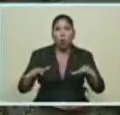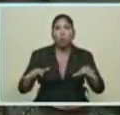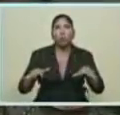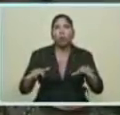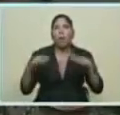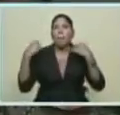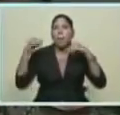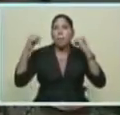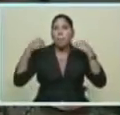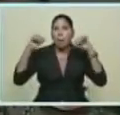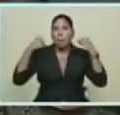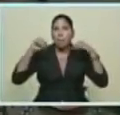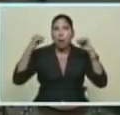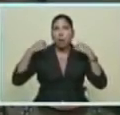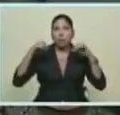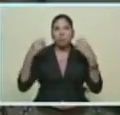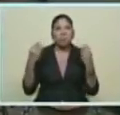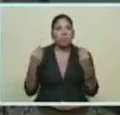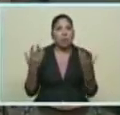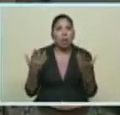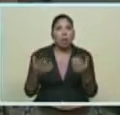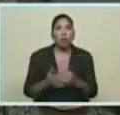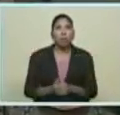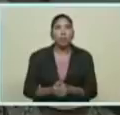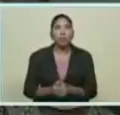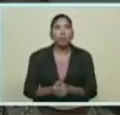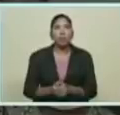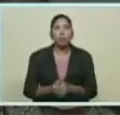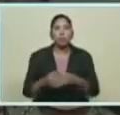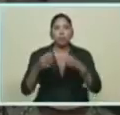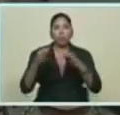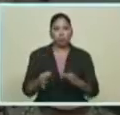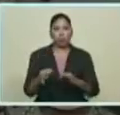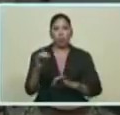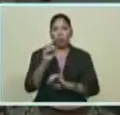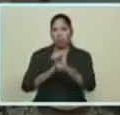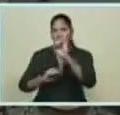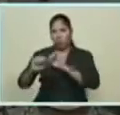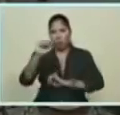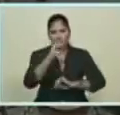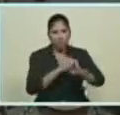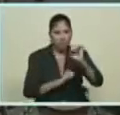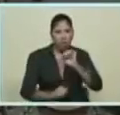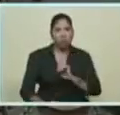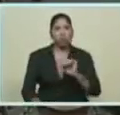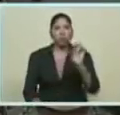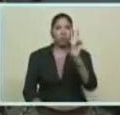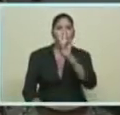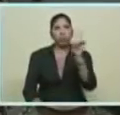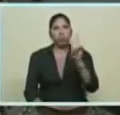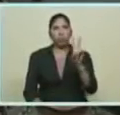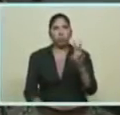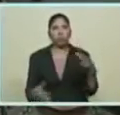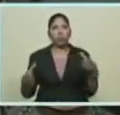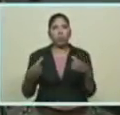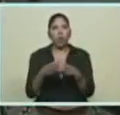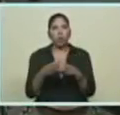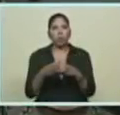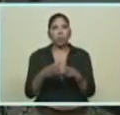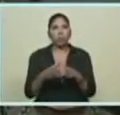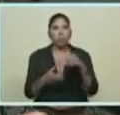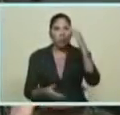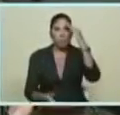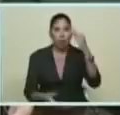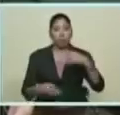de entrenamiento para dejar a punto la capacidad defensiva de nuestra Fuerza Armada Nacional Bolivariana,